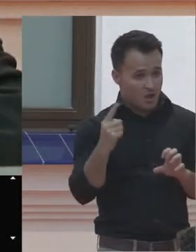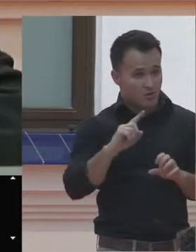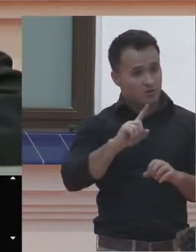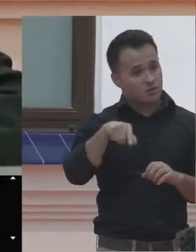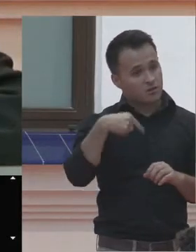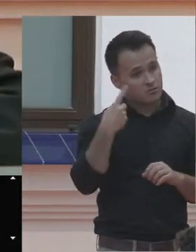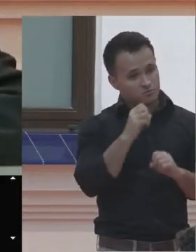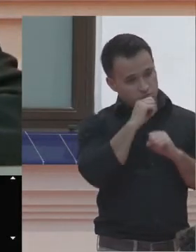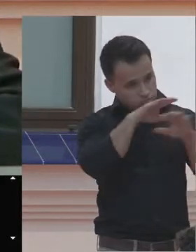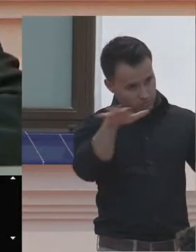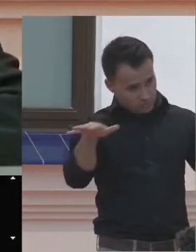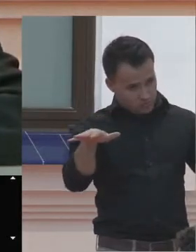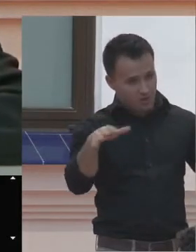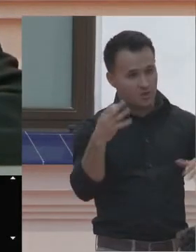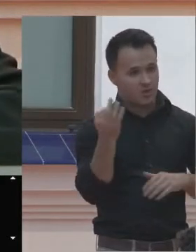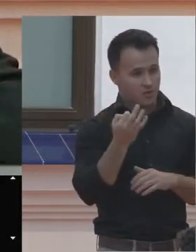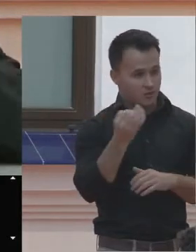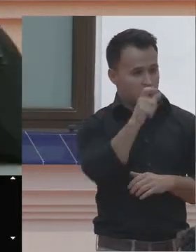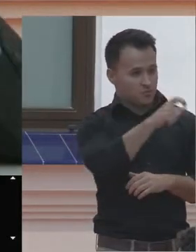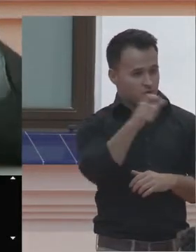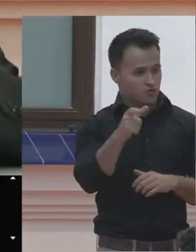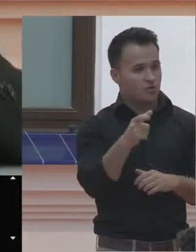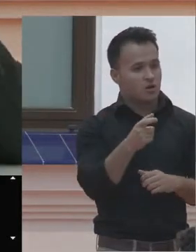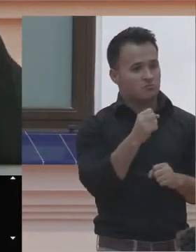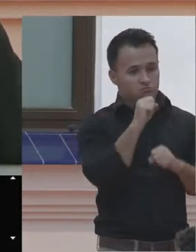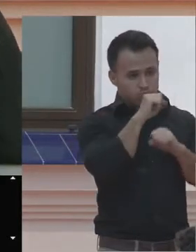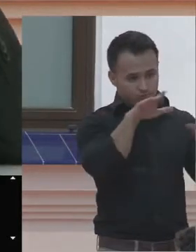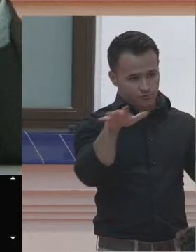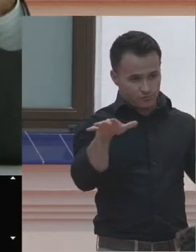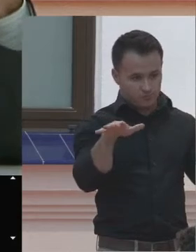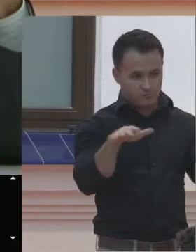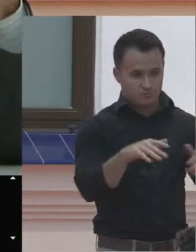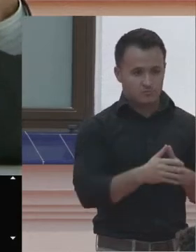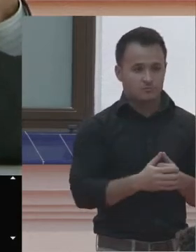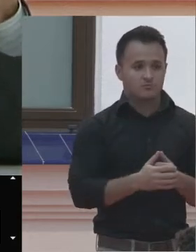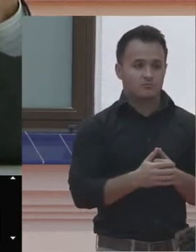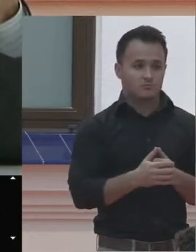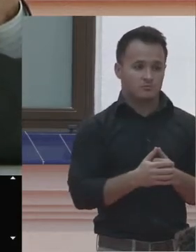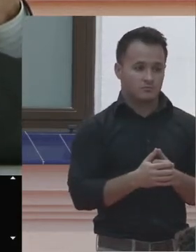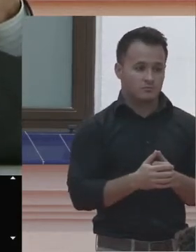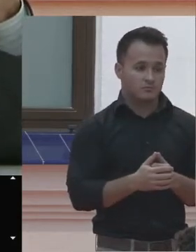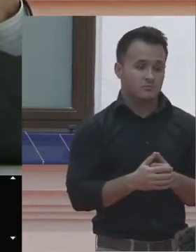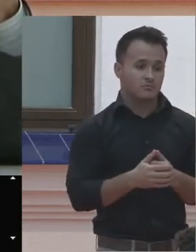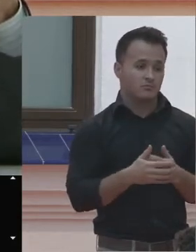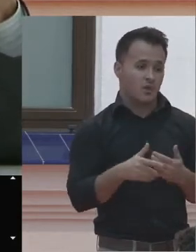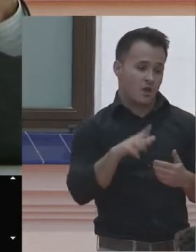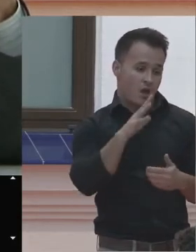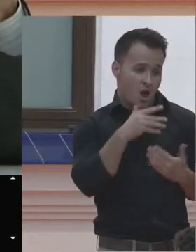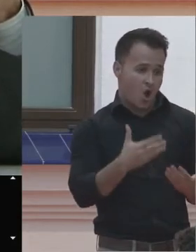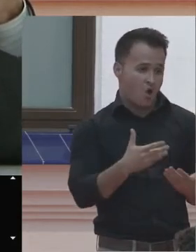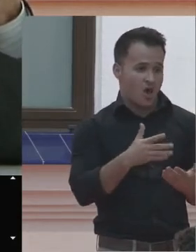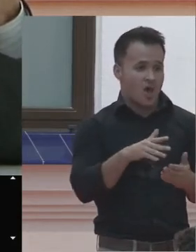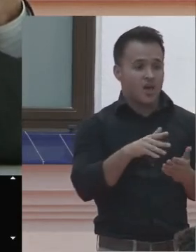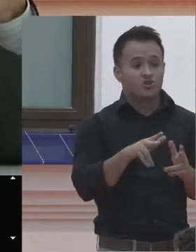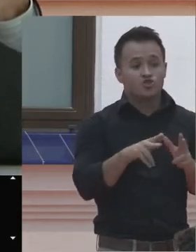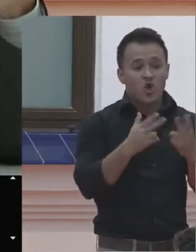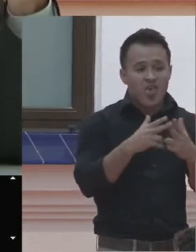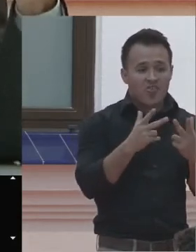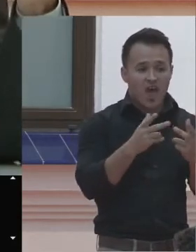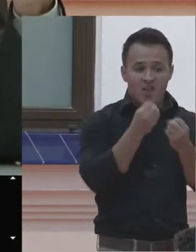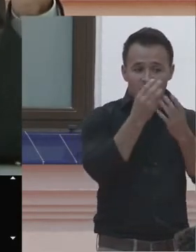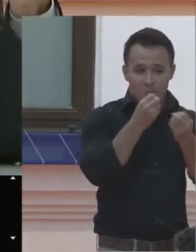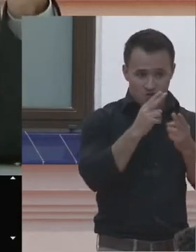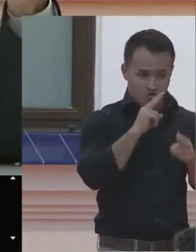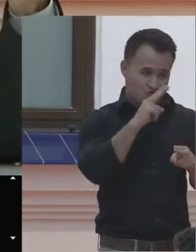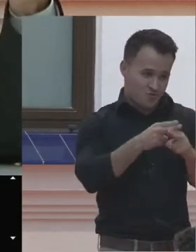y hablarlo con la gente que tenemos a nuestro alrededor y difundirlo. Estamos además en la sociedad de la información. Nunca ha